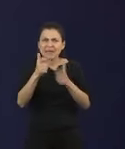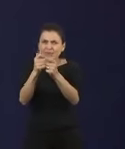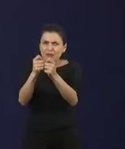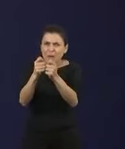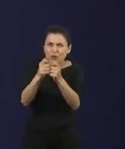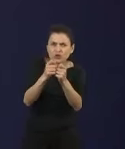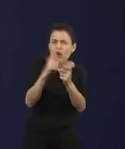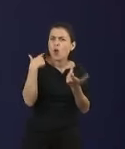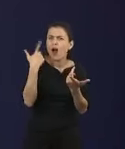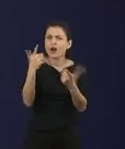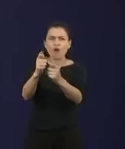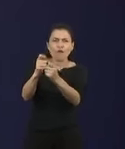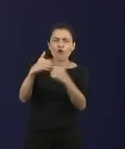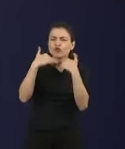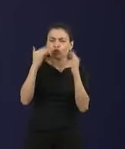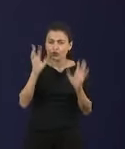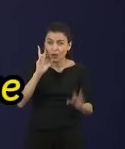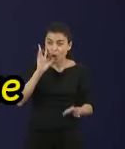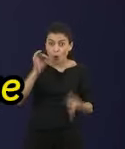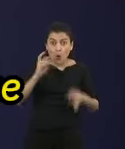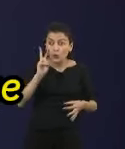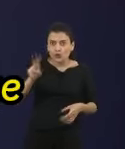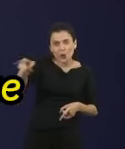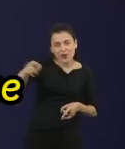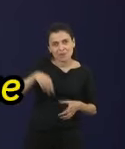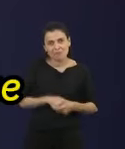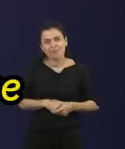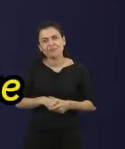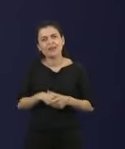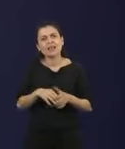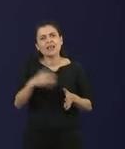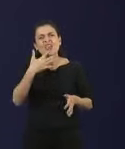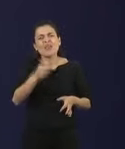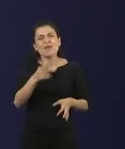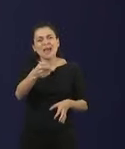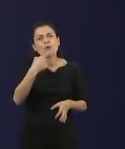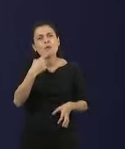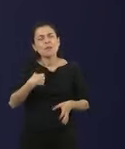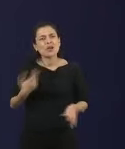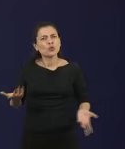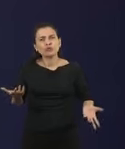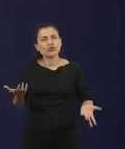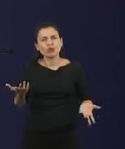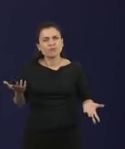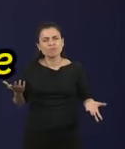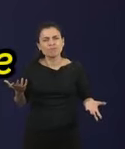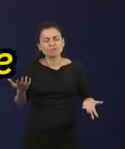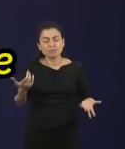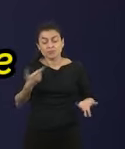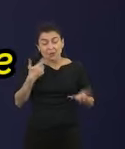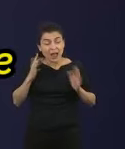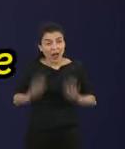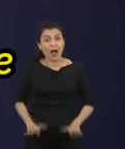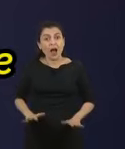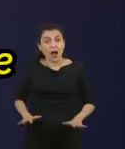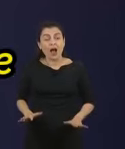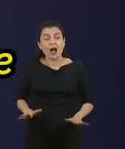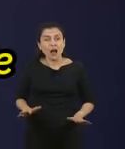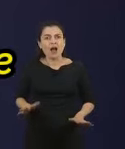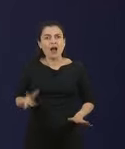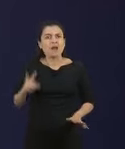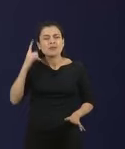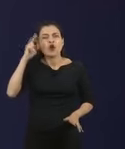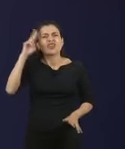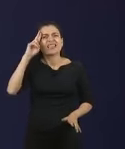dos así que pero me lo que dijiste recién la verdad que me parece absolutamente